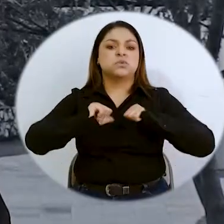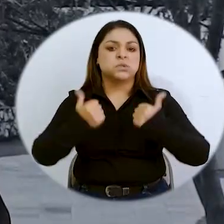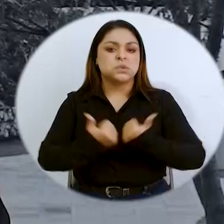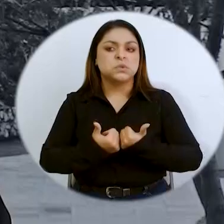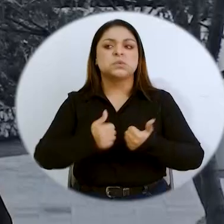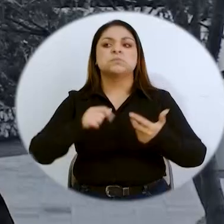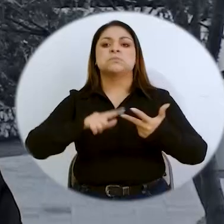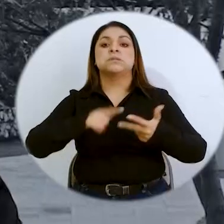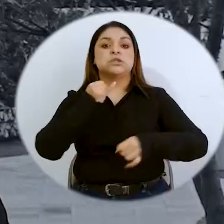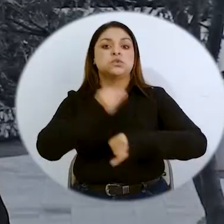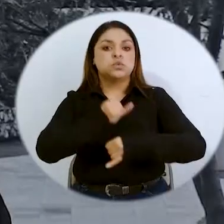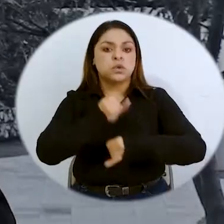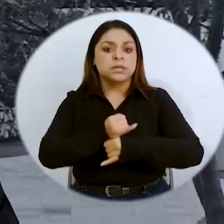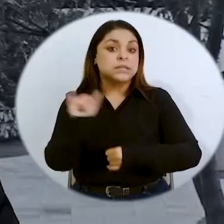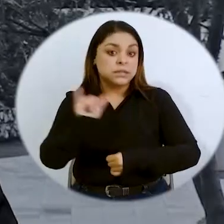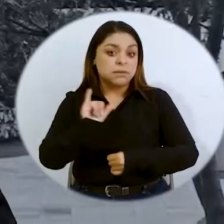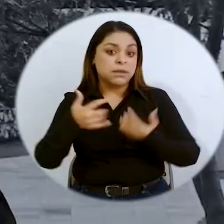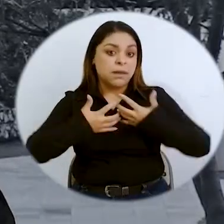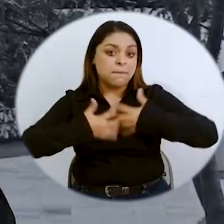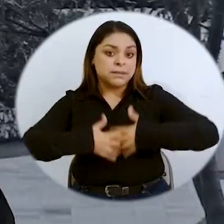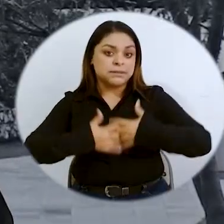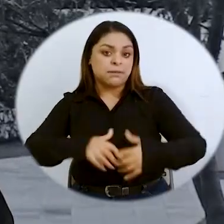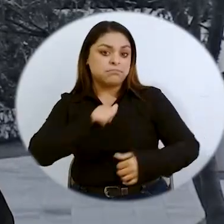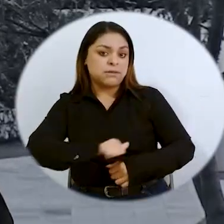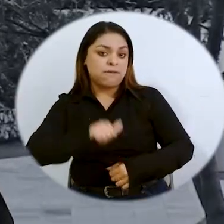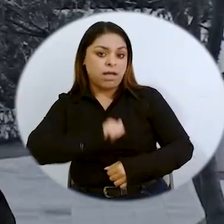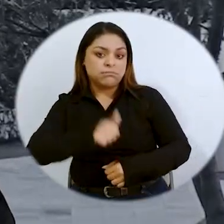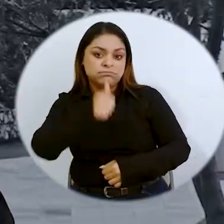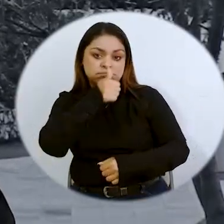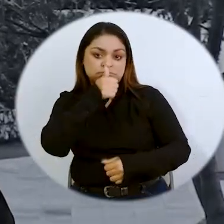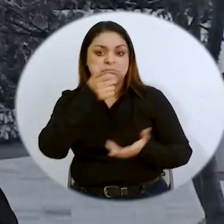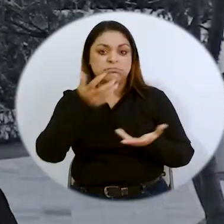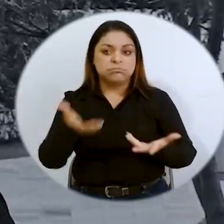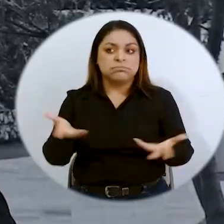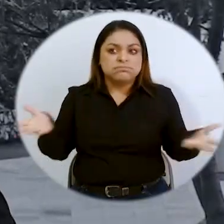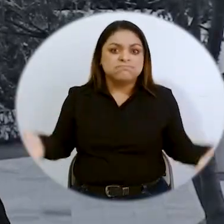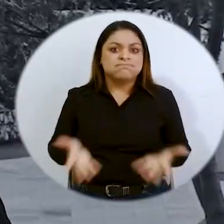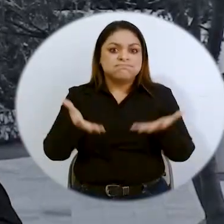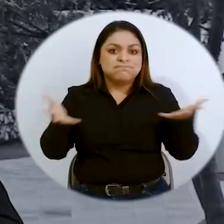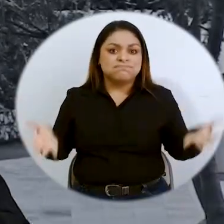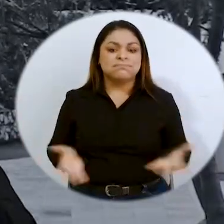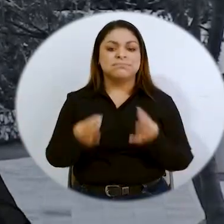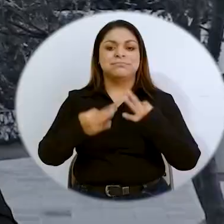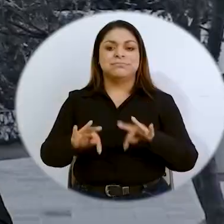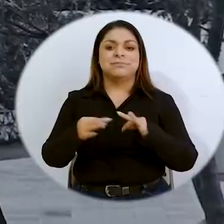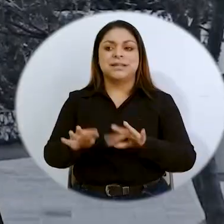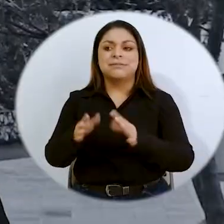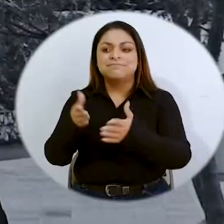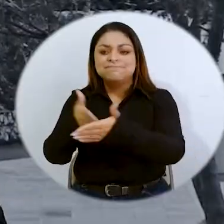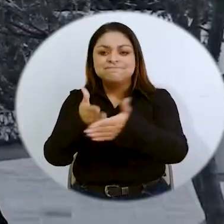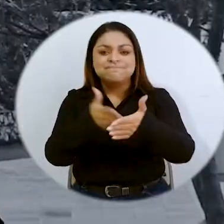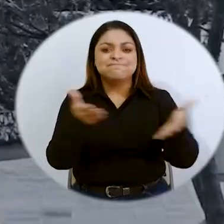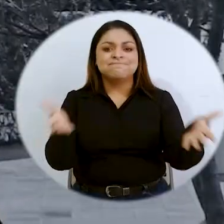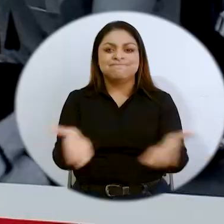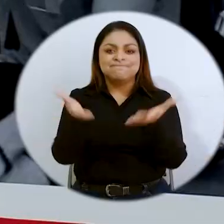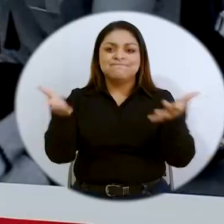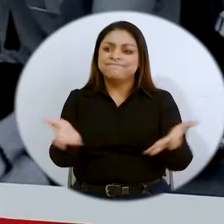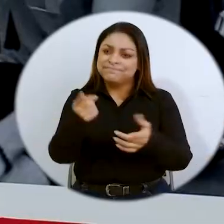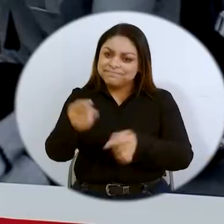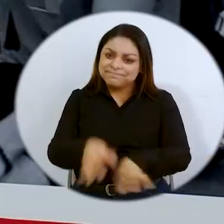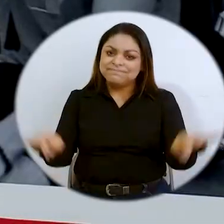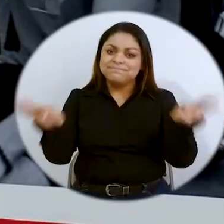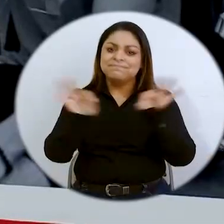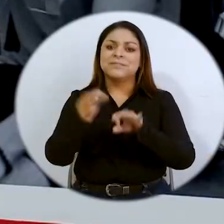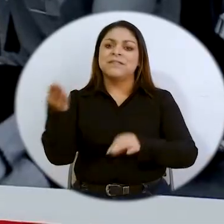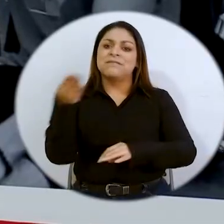asociaciones, instituciones, incluso de la empresa privada, ¿verdad? Para tratar de insistir a la ciudadanía o presentarle a la ciudadanía lo importante